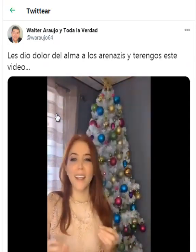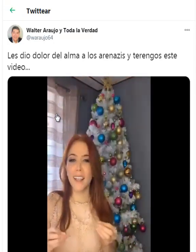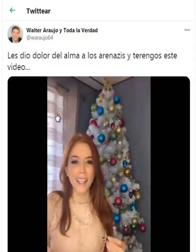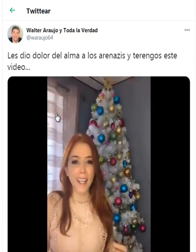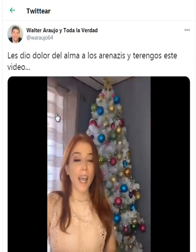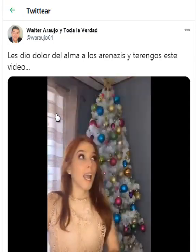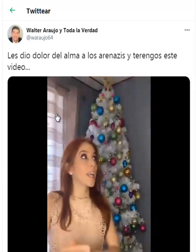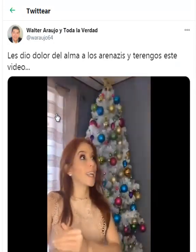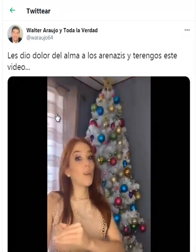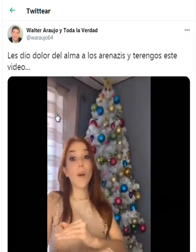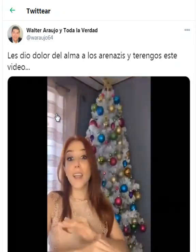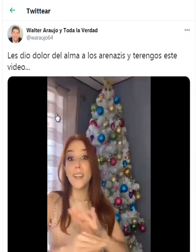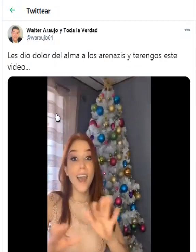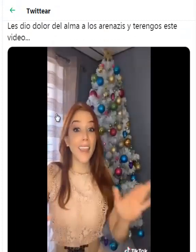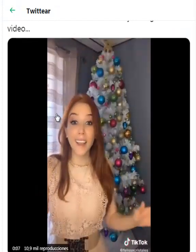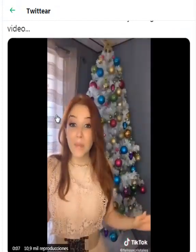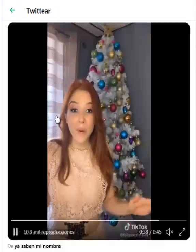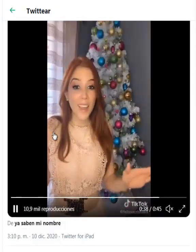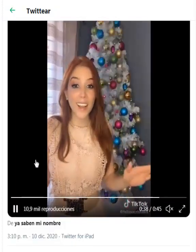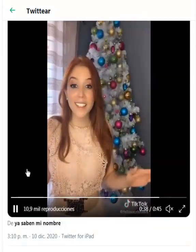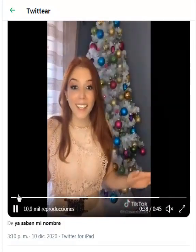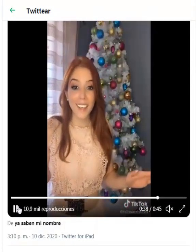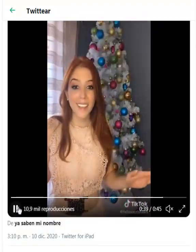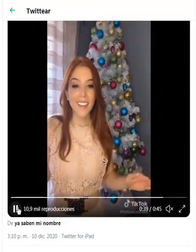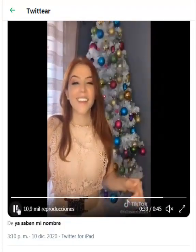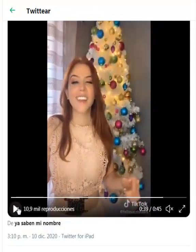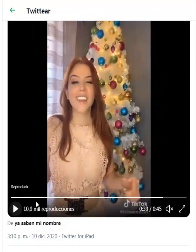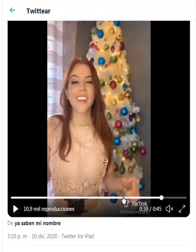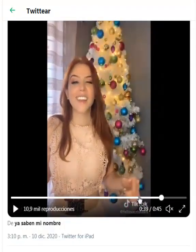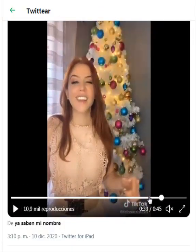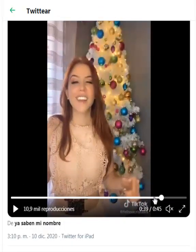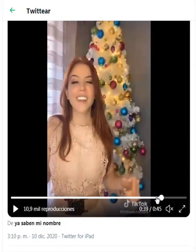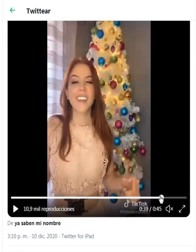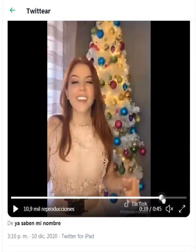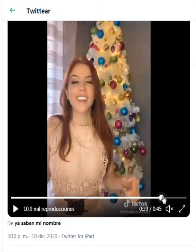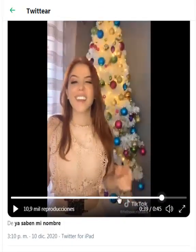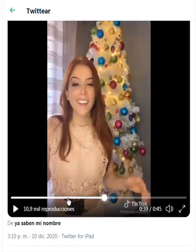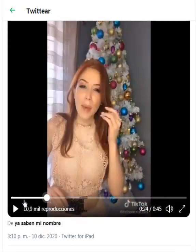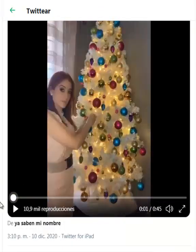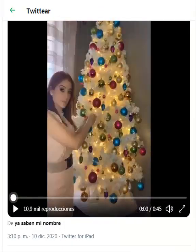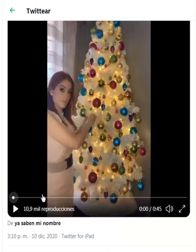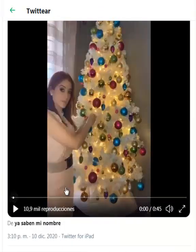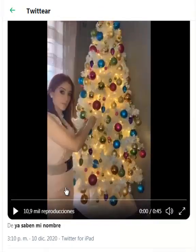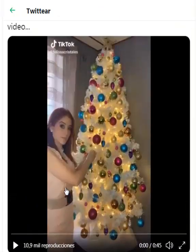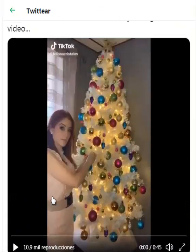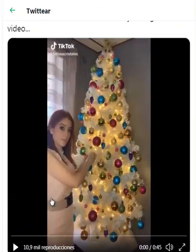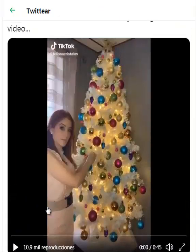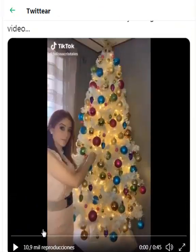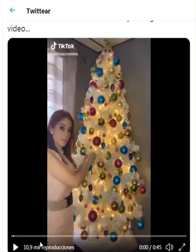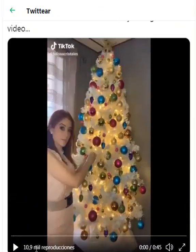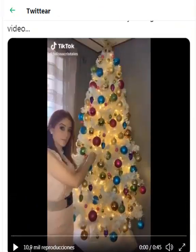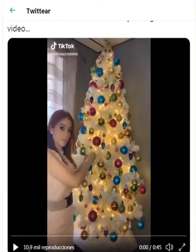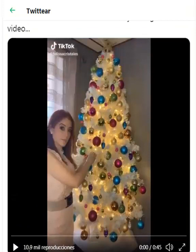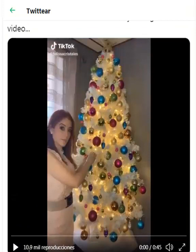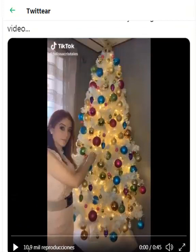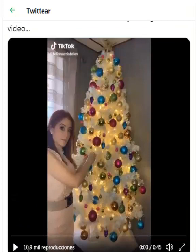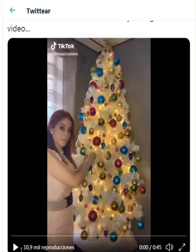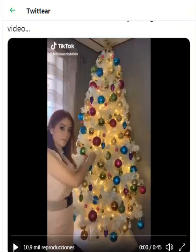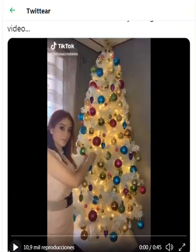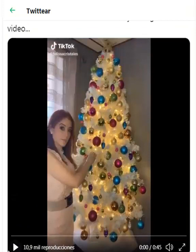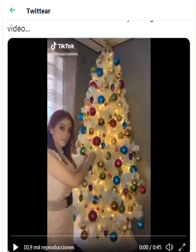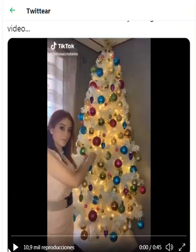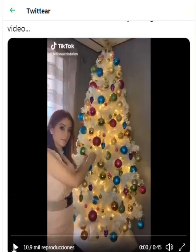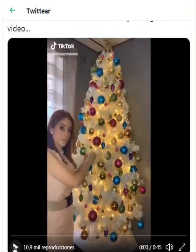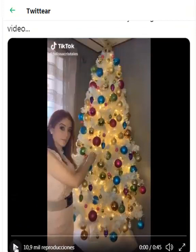compartido un vídeo de la diputada Felisa Cristales, y vamos a escucharla qué es lo que ella dice en TikTok. Bueno, un vídeo que ya